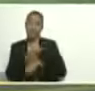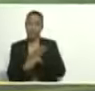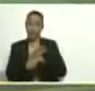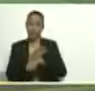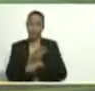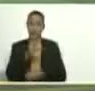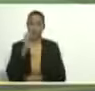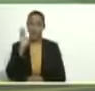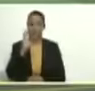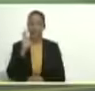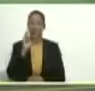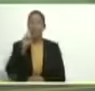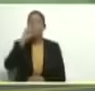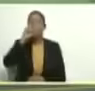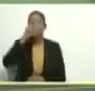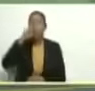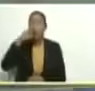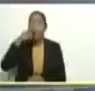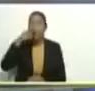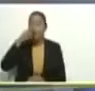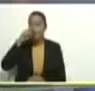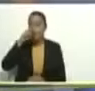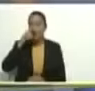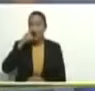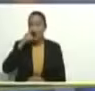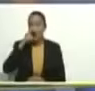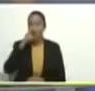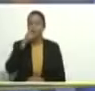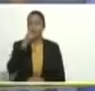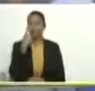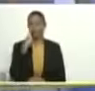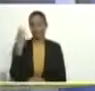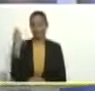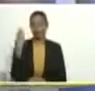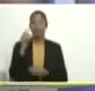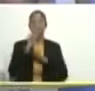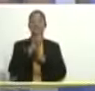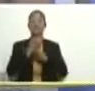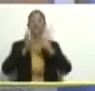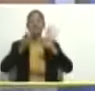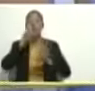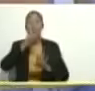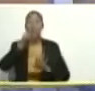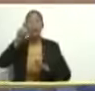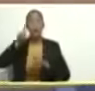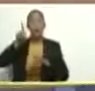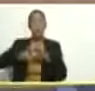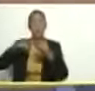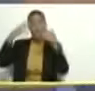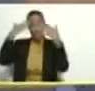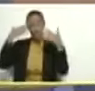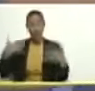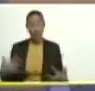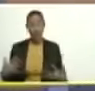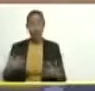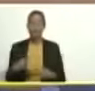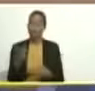¿A qué estabas de aniversario? Estaba cumpliendo 18 años de matrimonio. Un aplauso a Nahum, ¿vale? 18